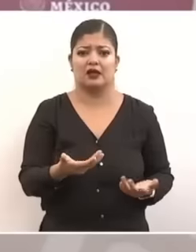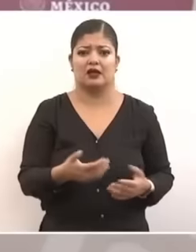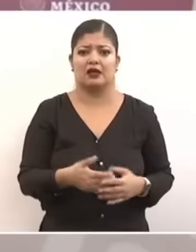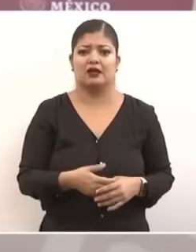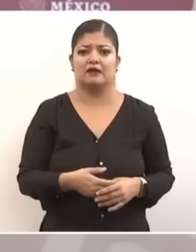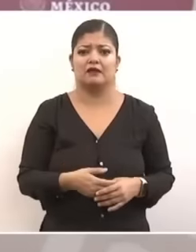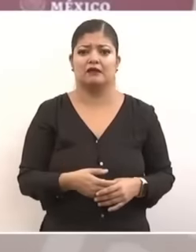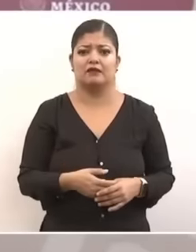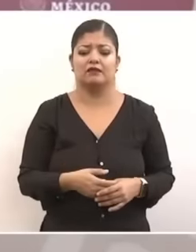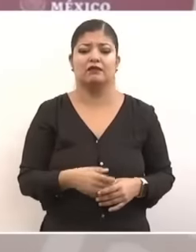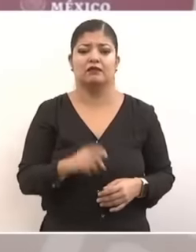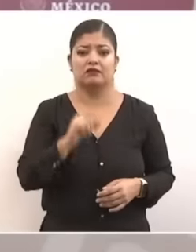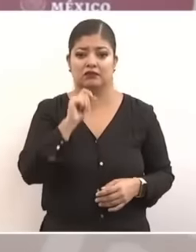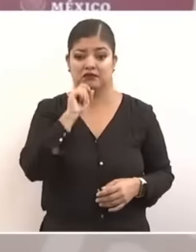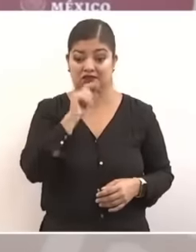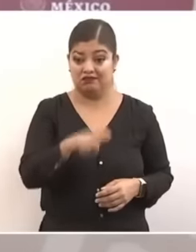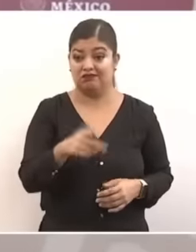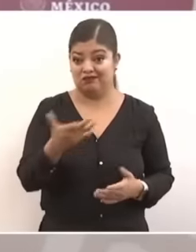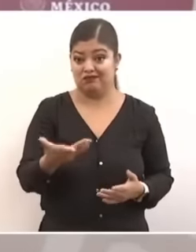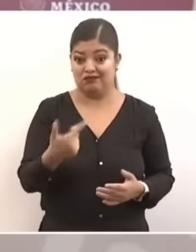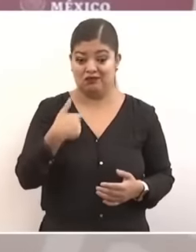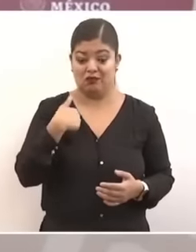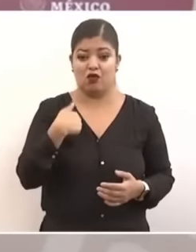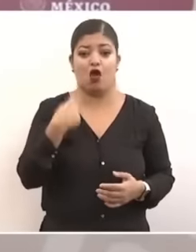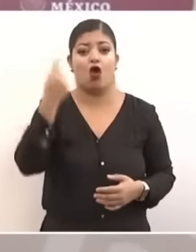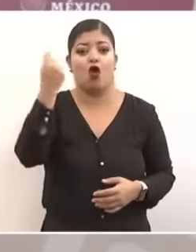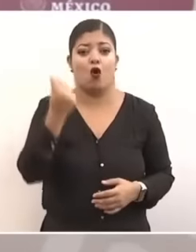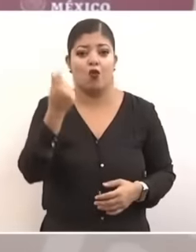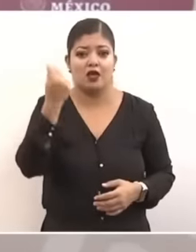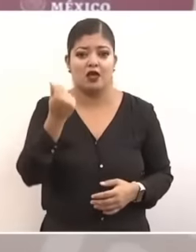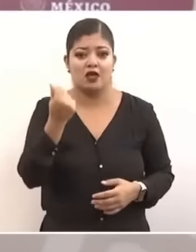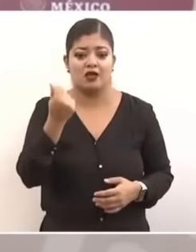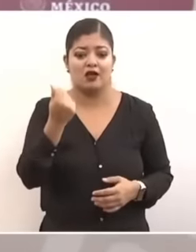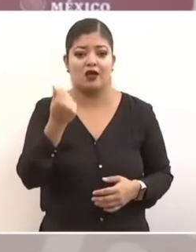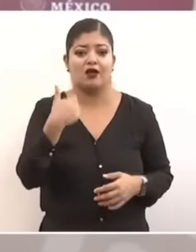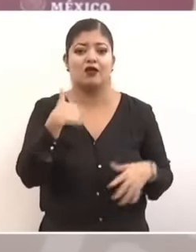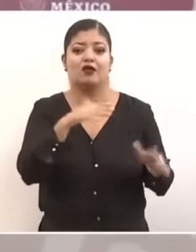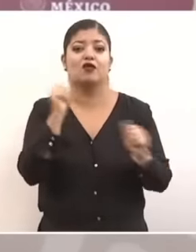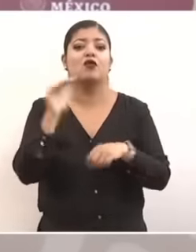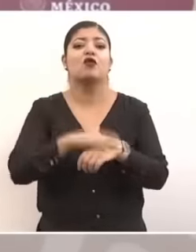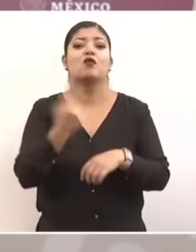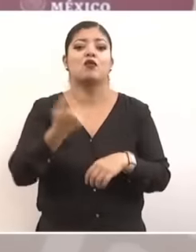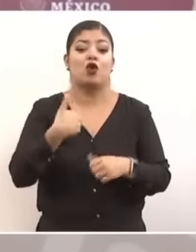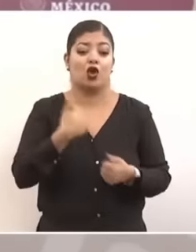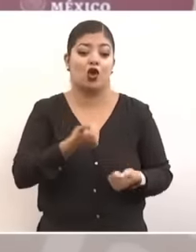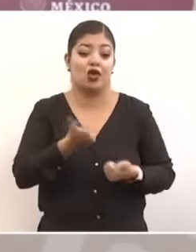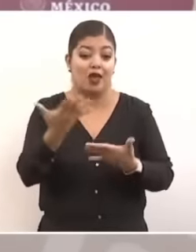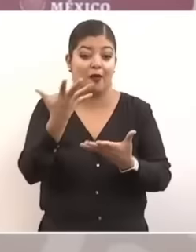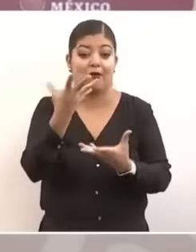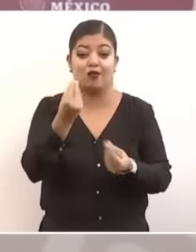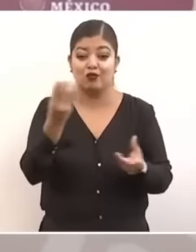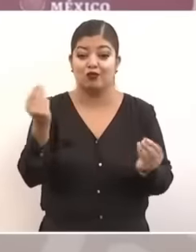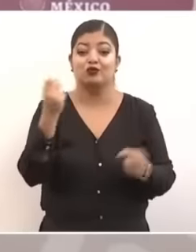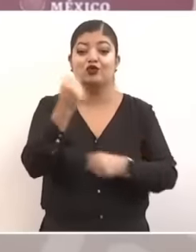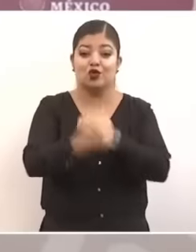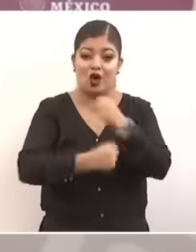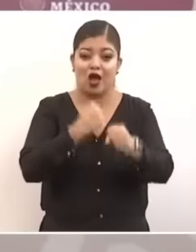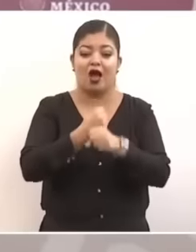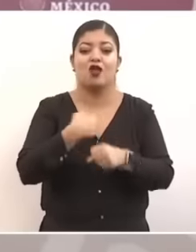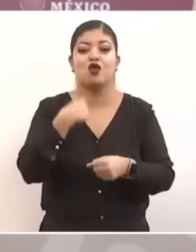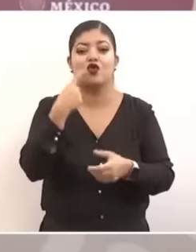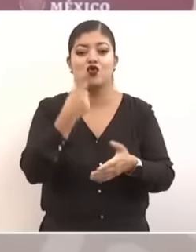Me retiro, me jubilo, porque ya llevo muchos años en esta